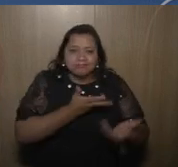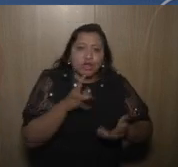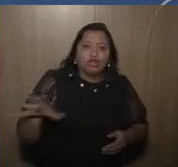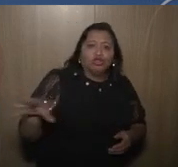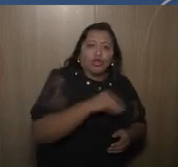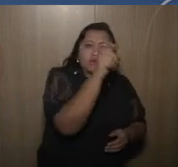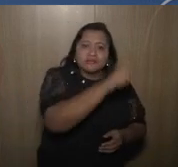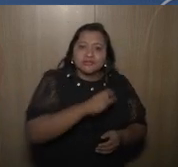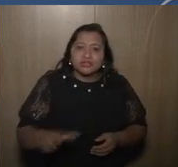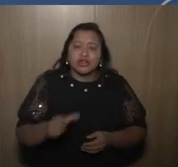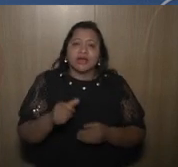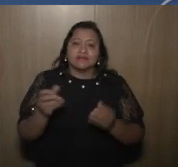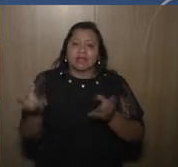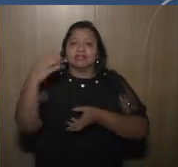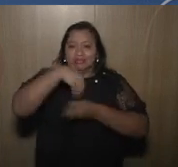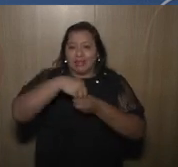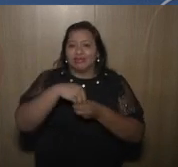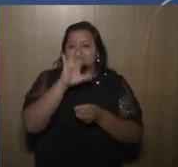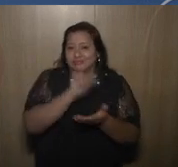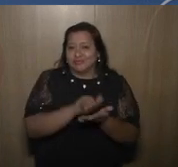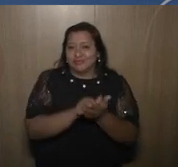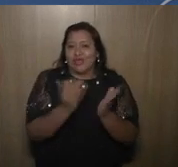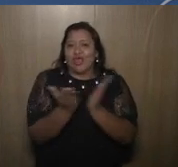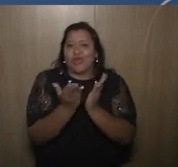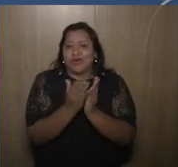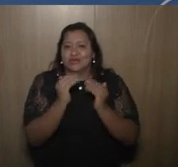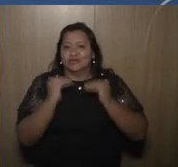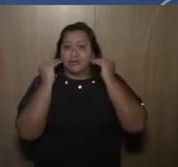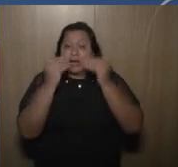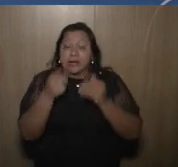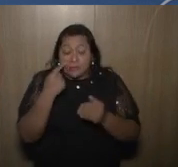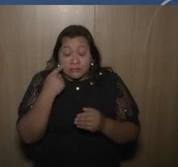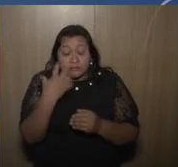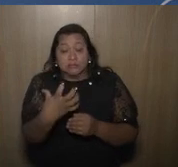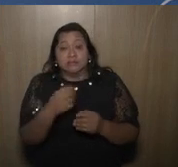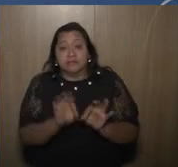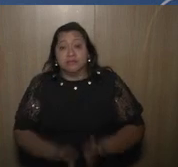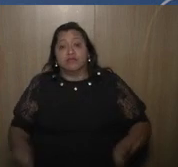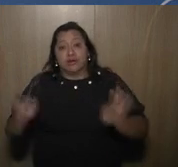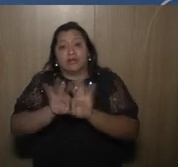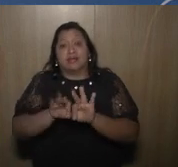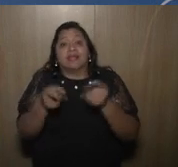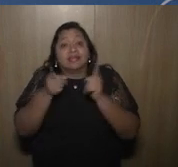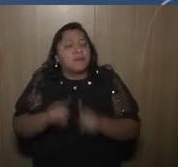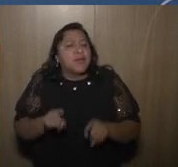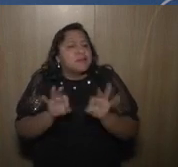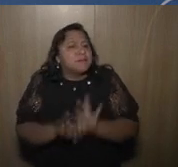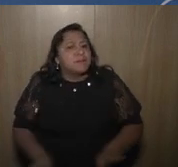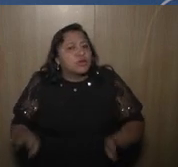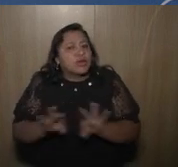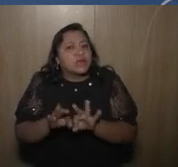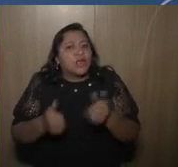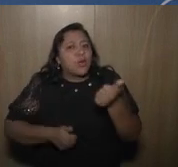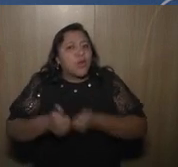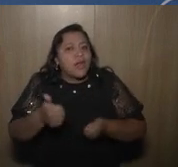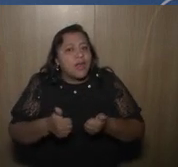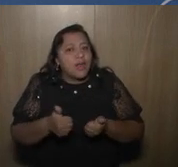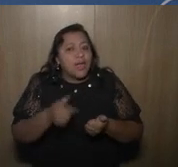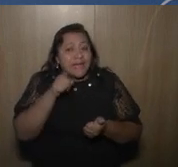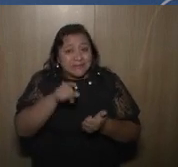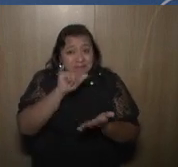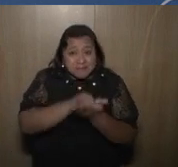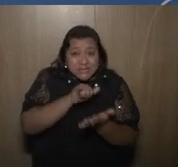los que intervienen en el sector. Creo que eso es algo para destacar. También hay que destacar que ya no va más